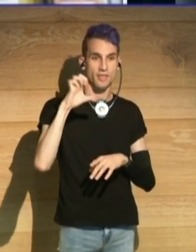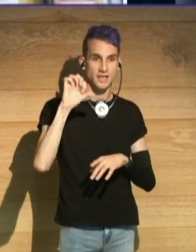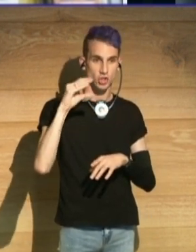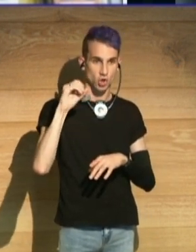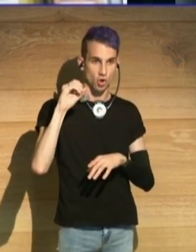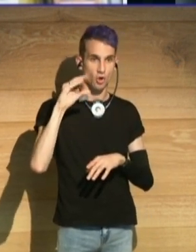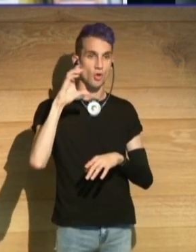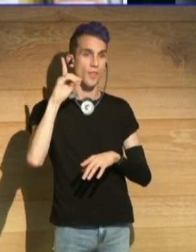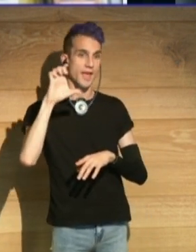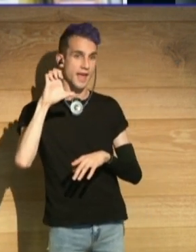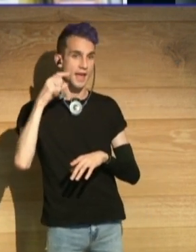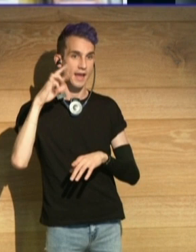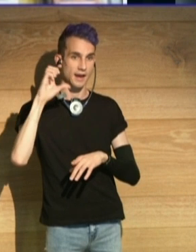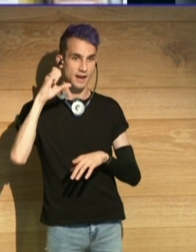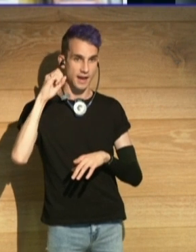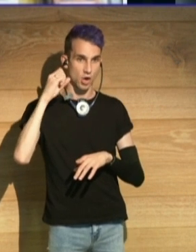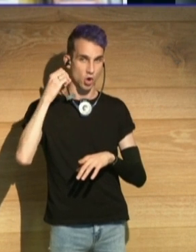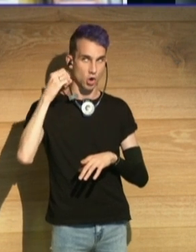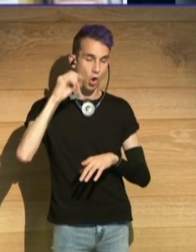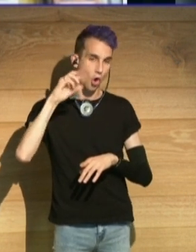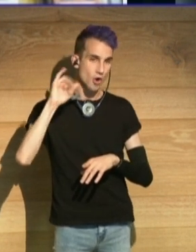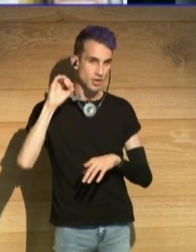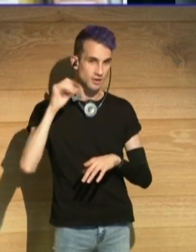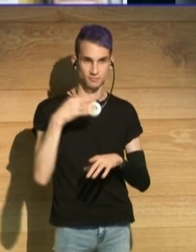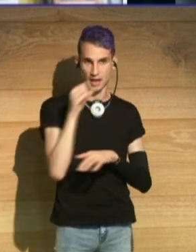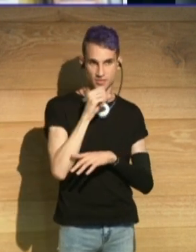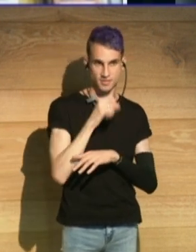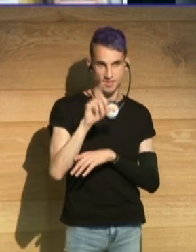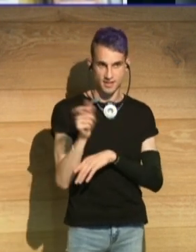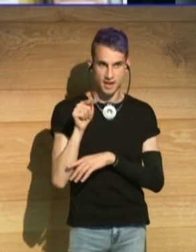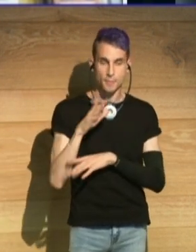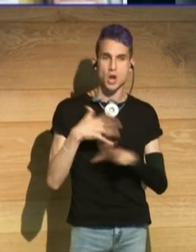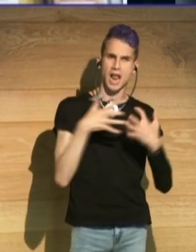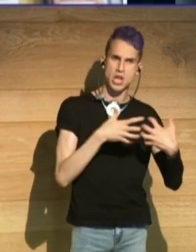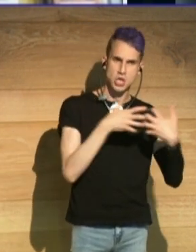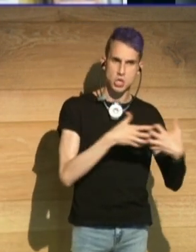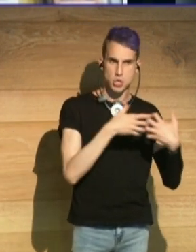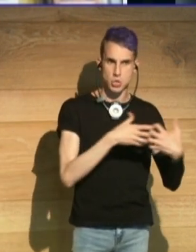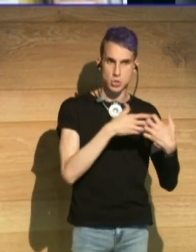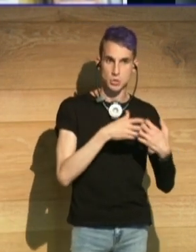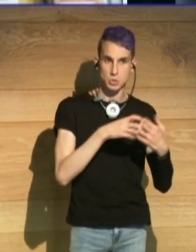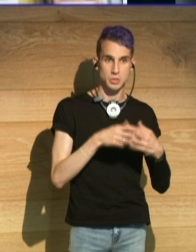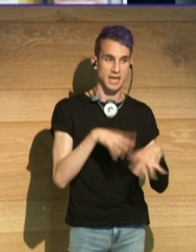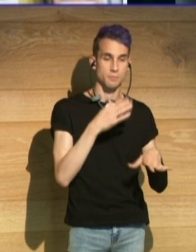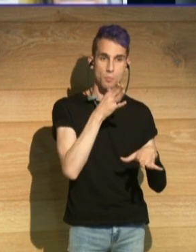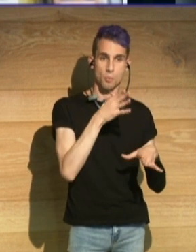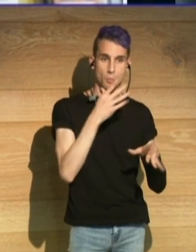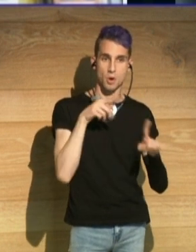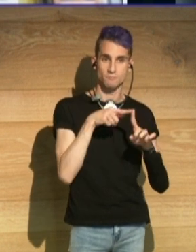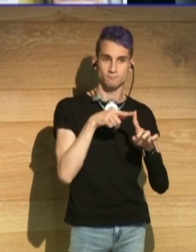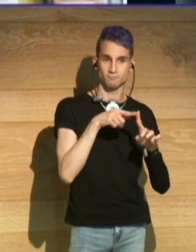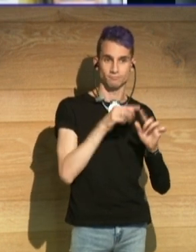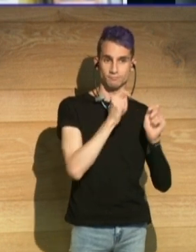la historia también es la lucha por la historia, no es algo que está predeterminado, predestinado. El futuro de